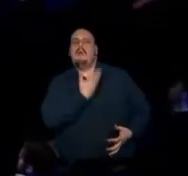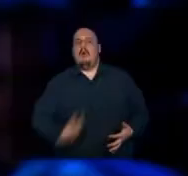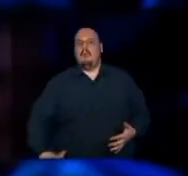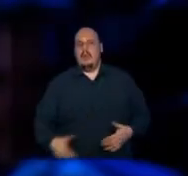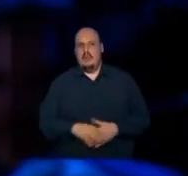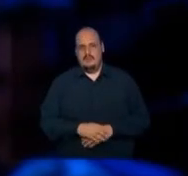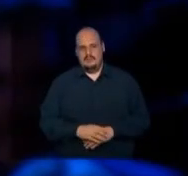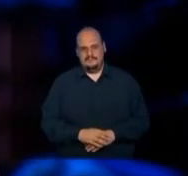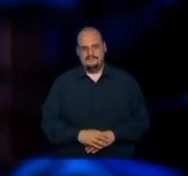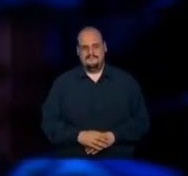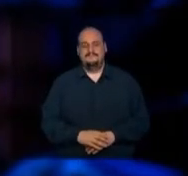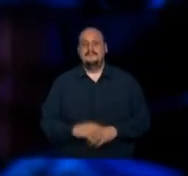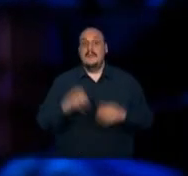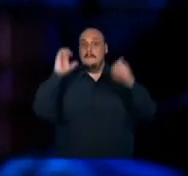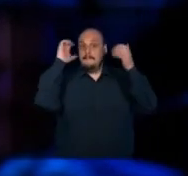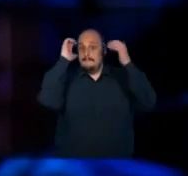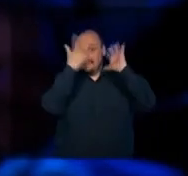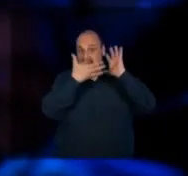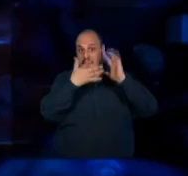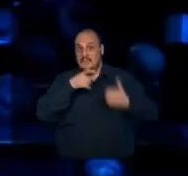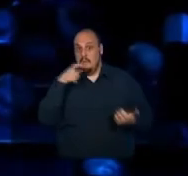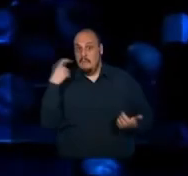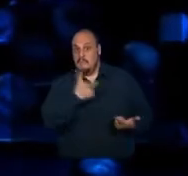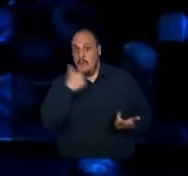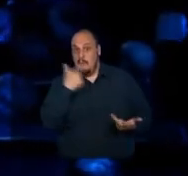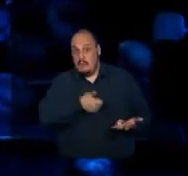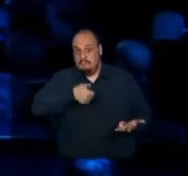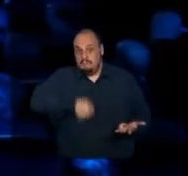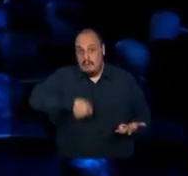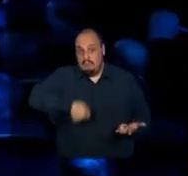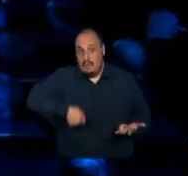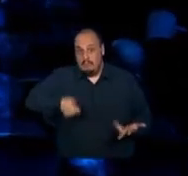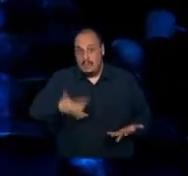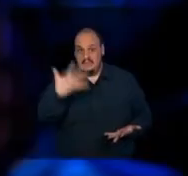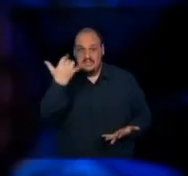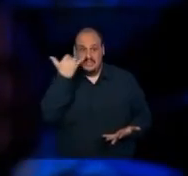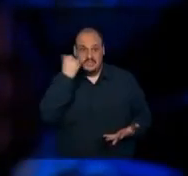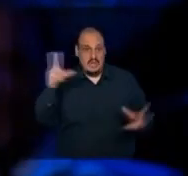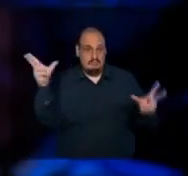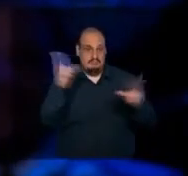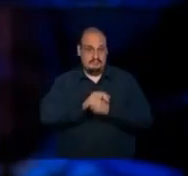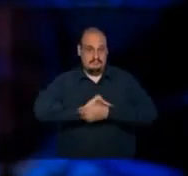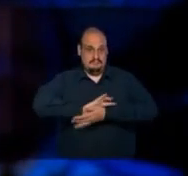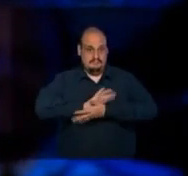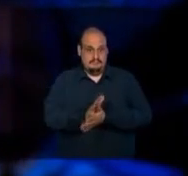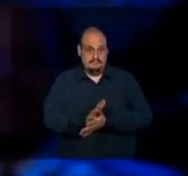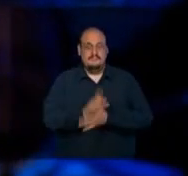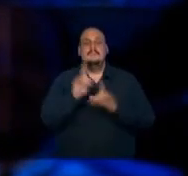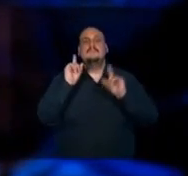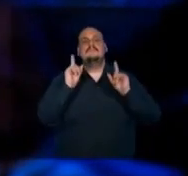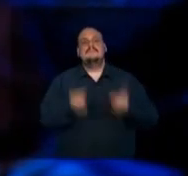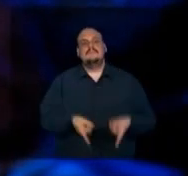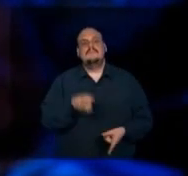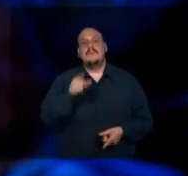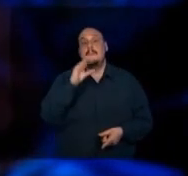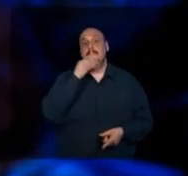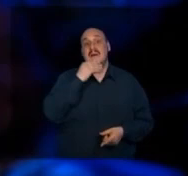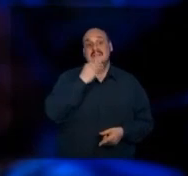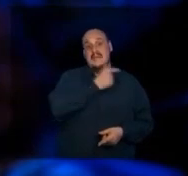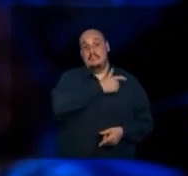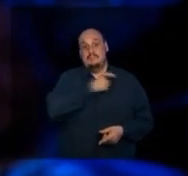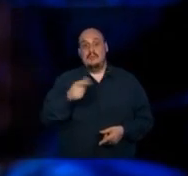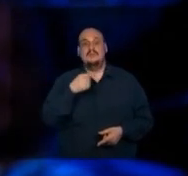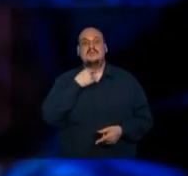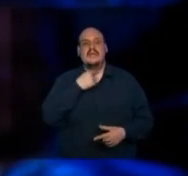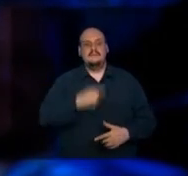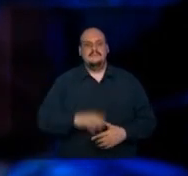Javier m usted ya usó todos las derecho a réplica ha pedido también derecho a réplica Sergio maa